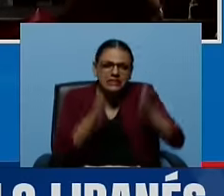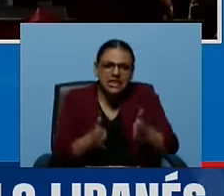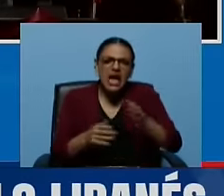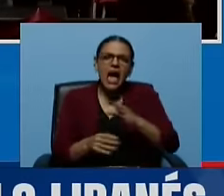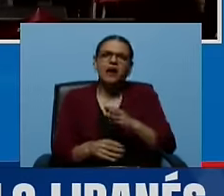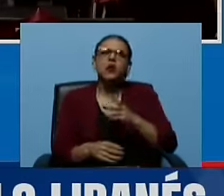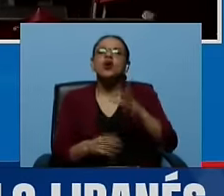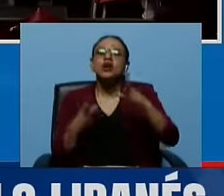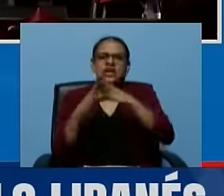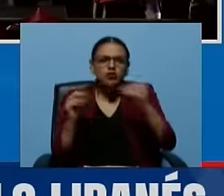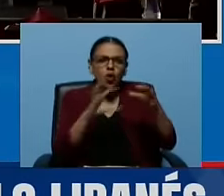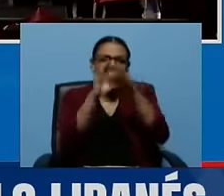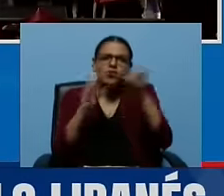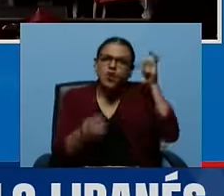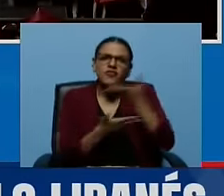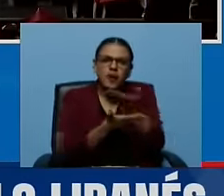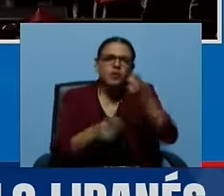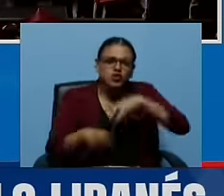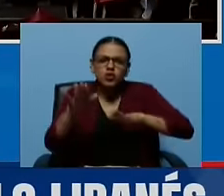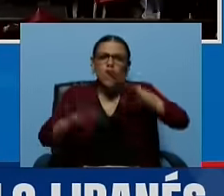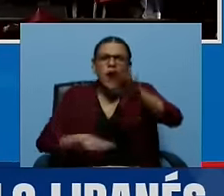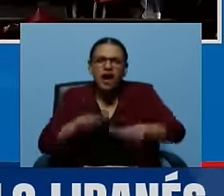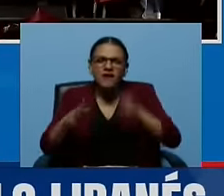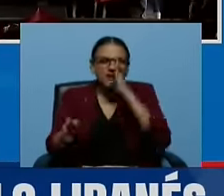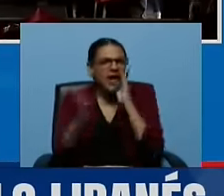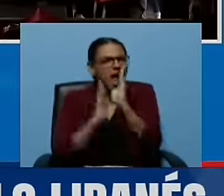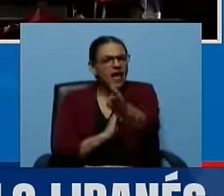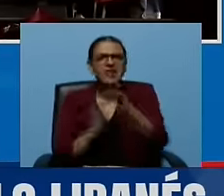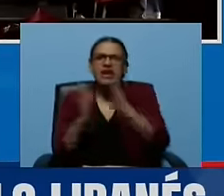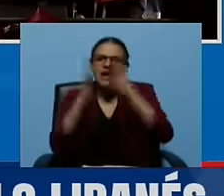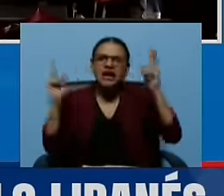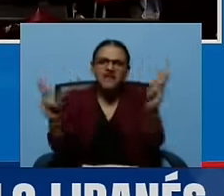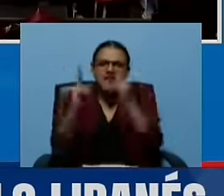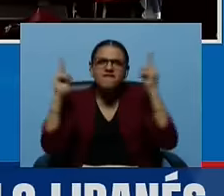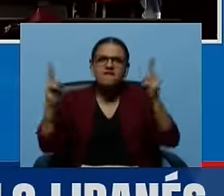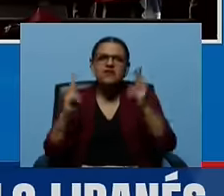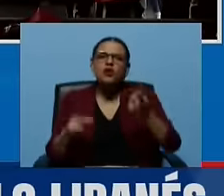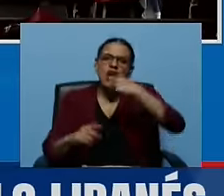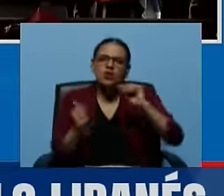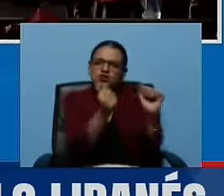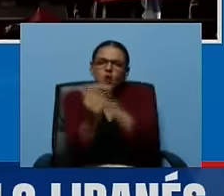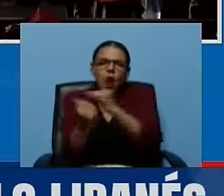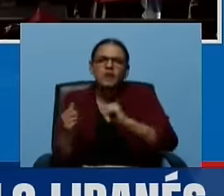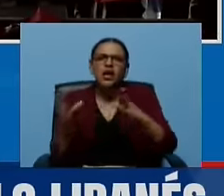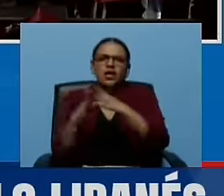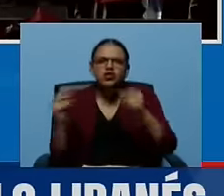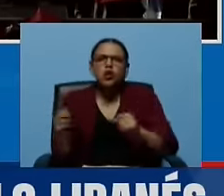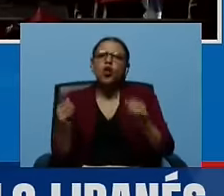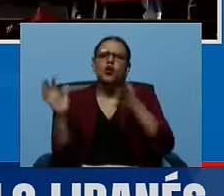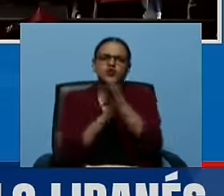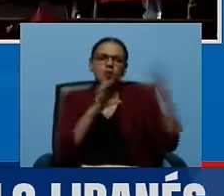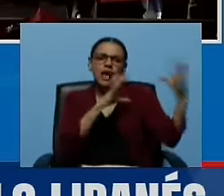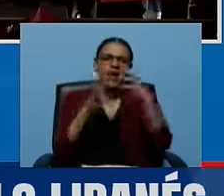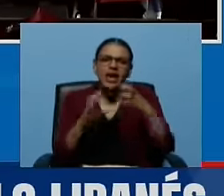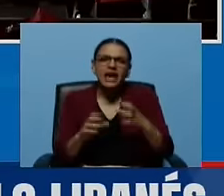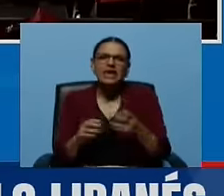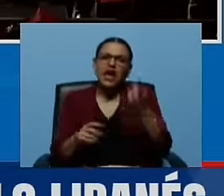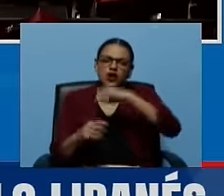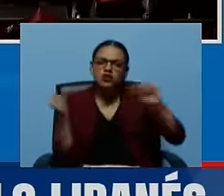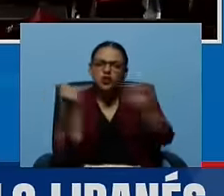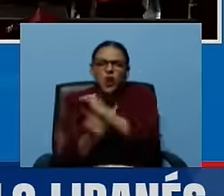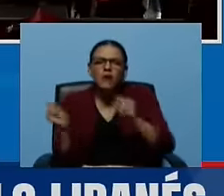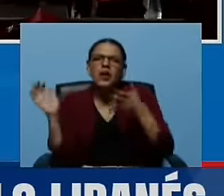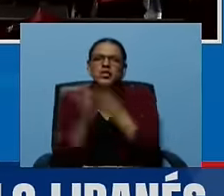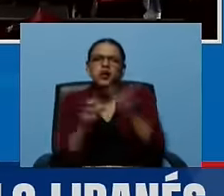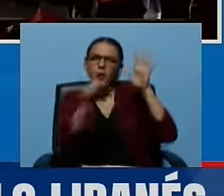unión de nuestros pueblos avanzaremos hacia grandes victorias y acabar el crimen de la guerra, acabar el crimen